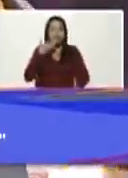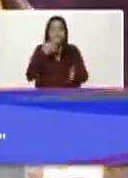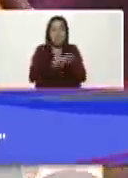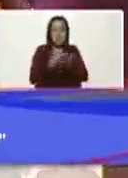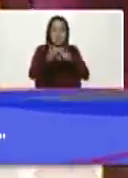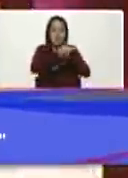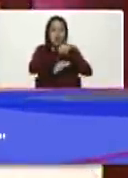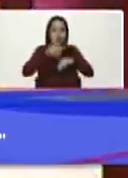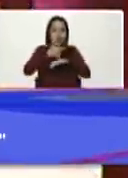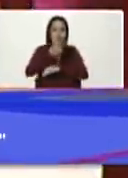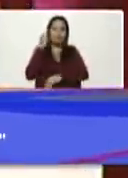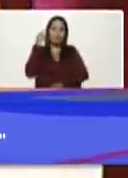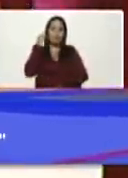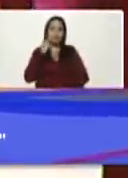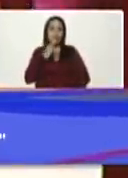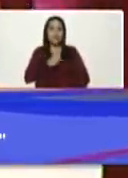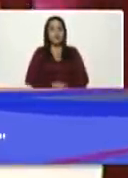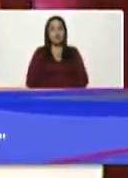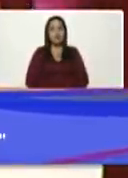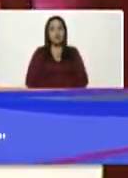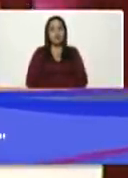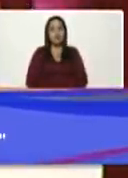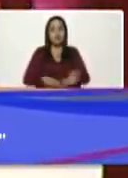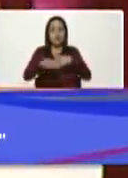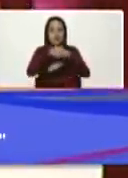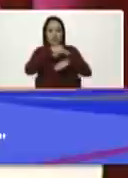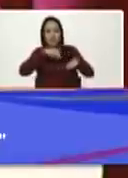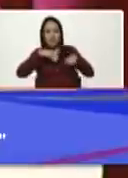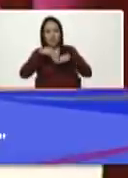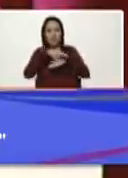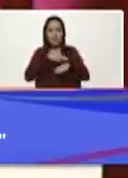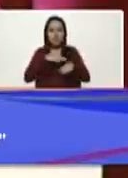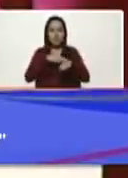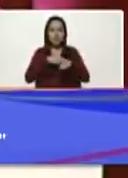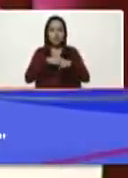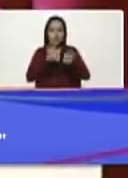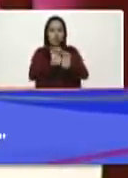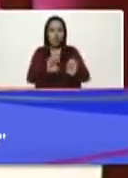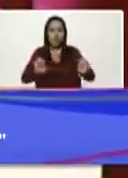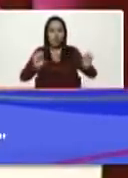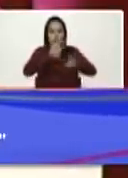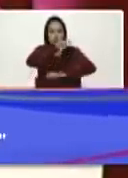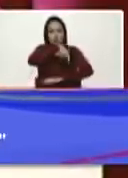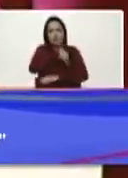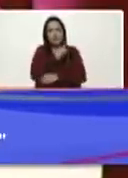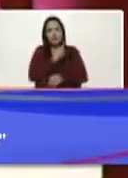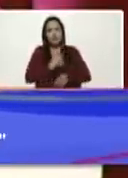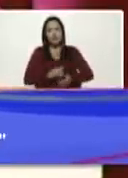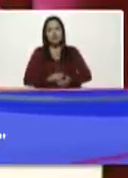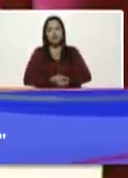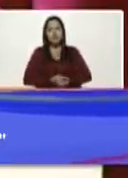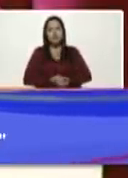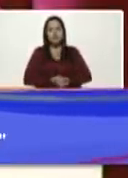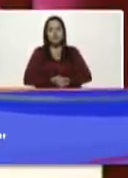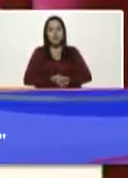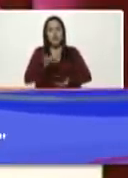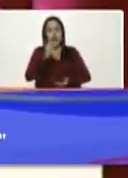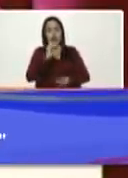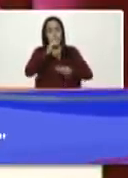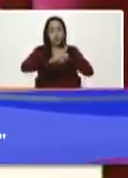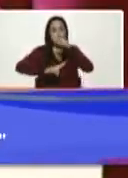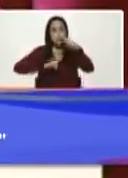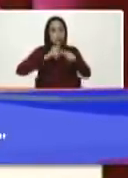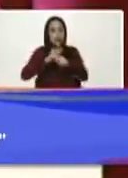bolivariano, que a través del Ministerio de Poder Popular para la Educación Universitaria ha universalizado